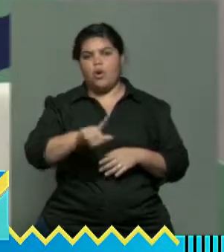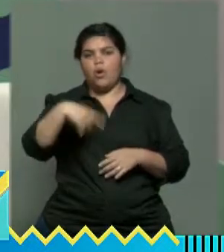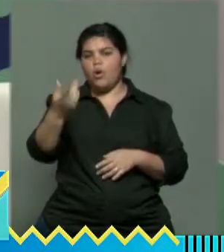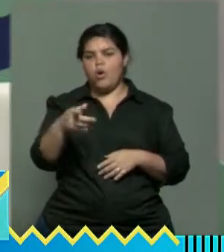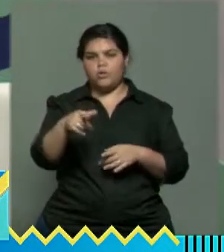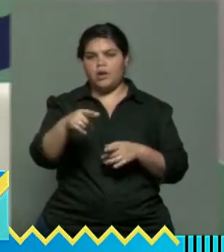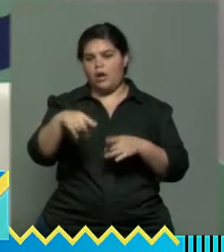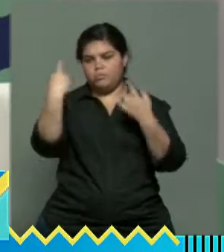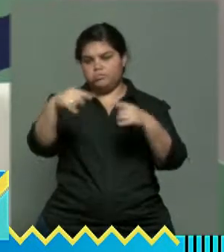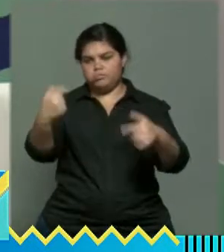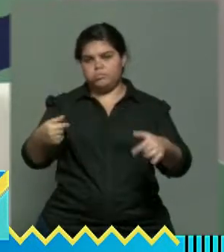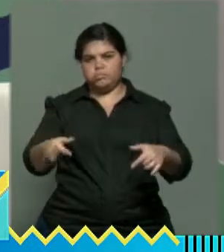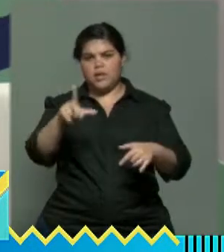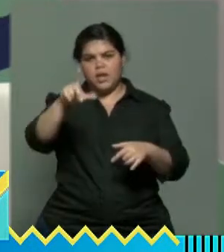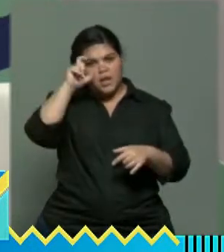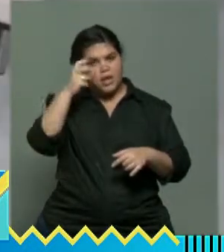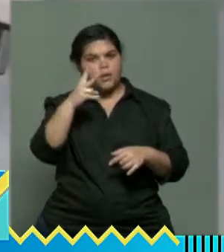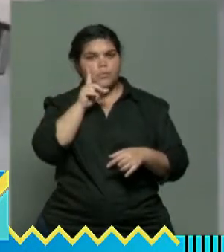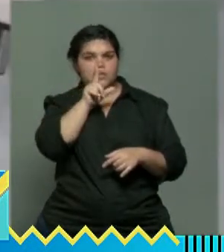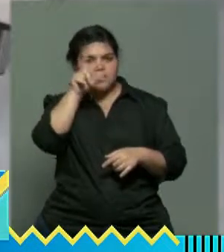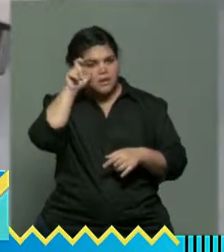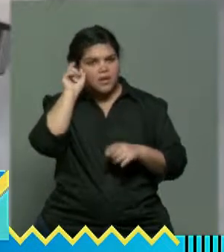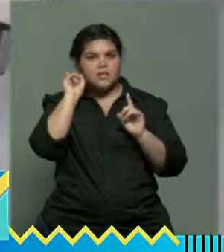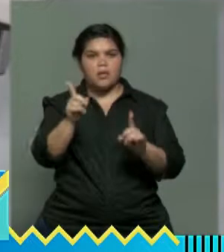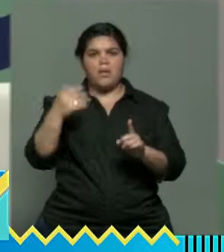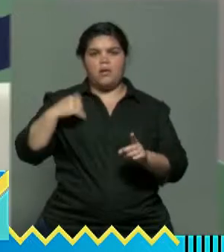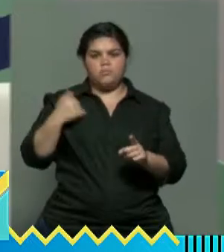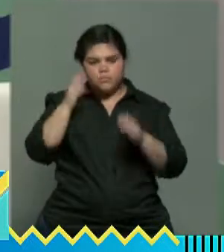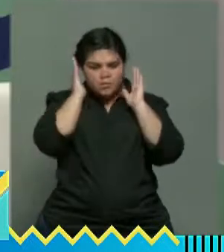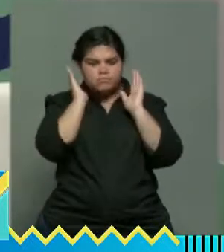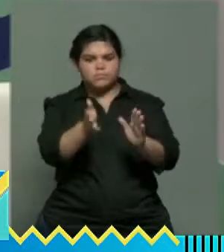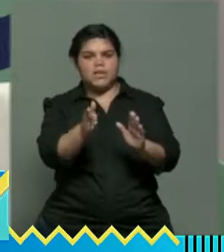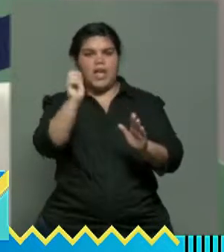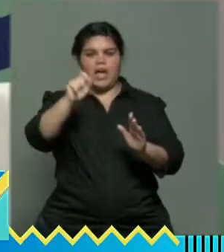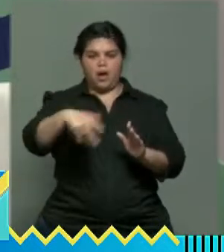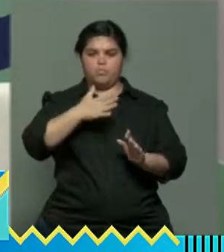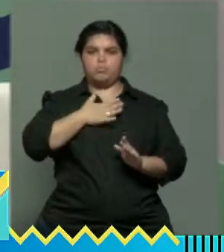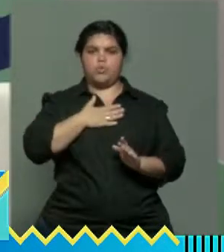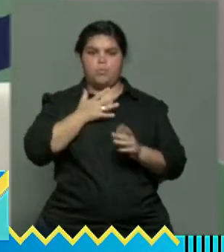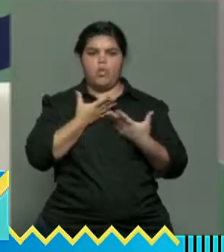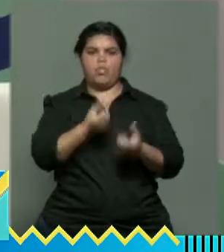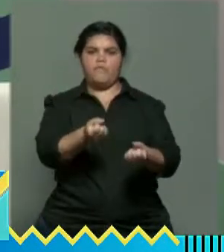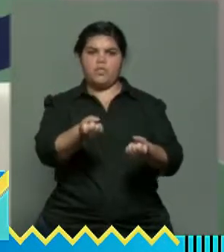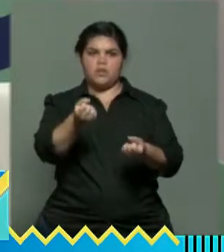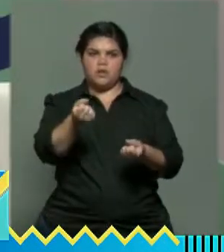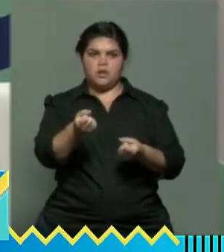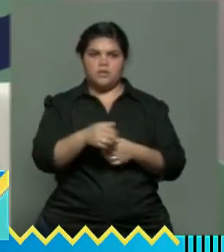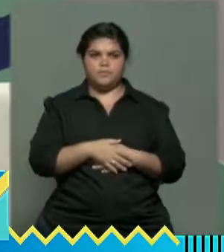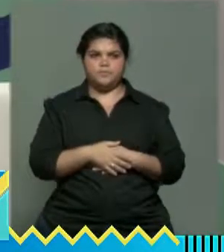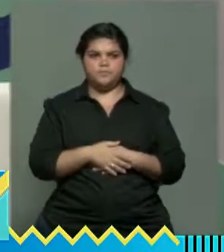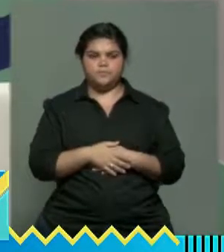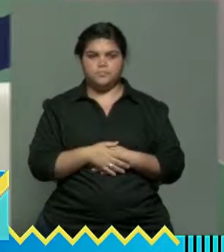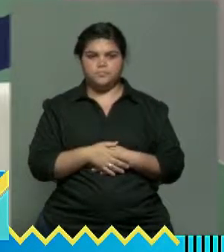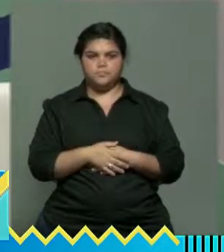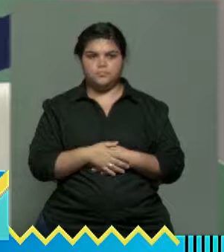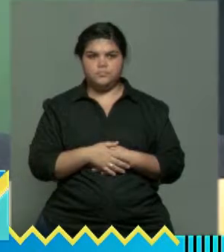de ellos apunta a la mesa familiar, apunta a la argentinidad. O sea, el mercado en esto es darwiniano, digamos. El que es débil es comido por el que